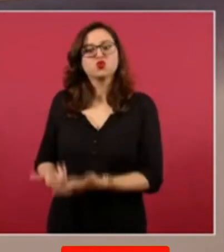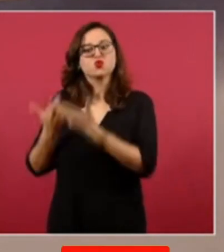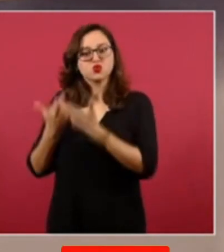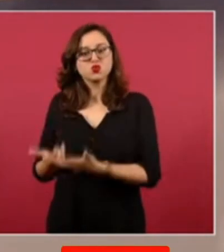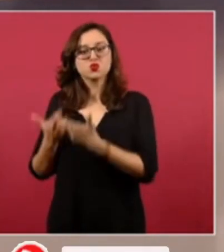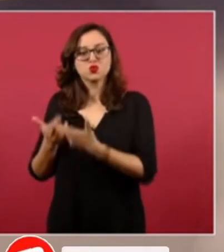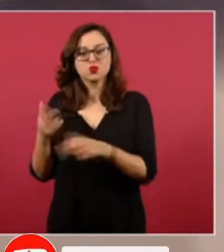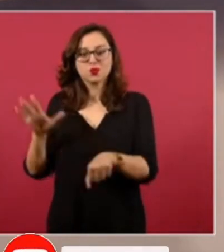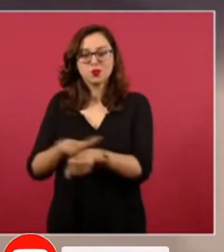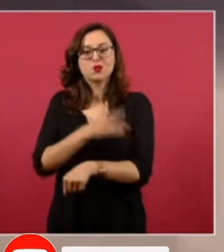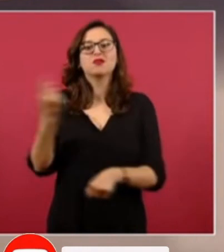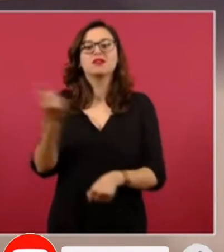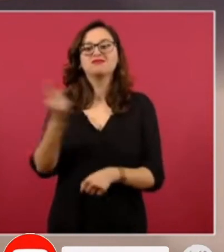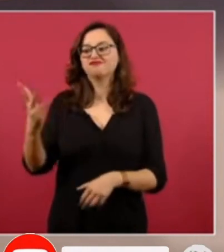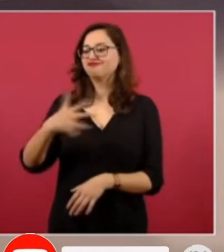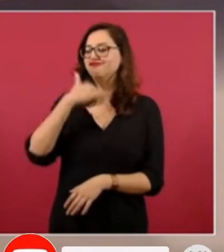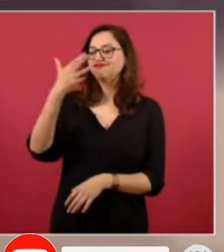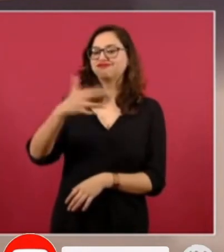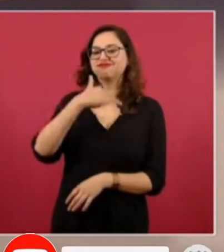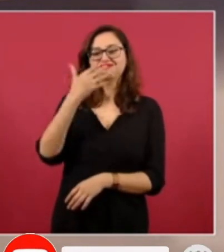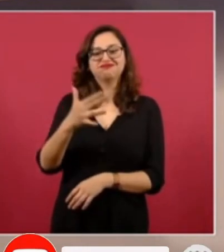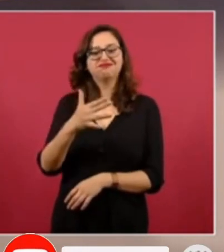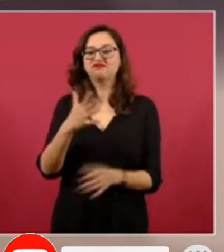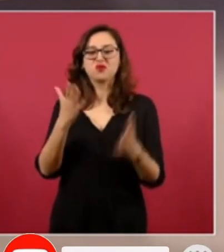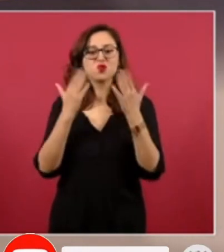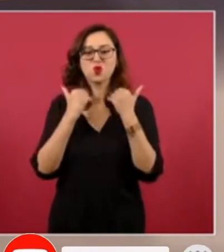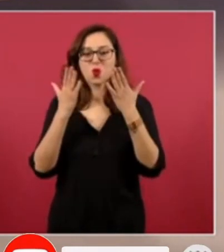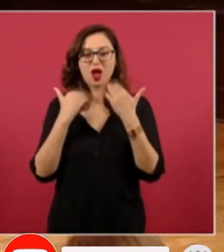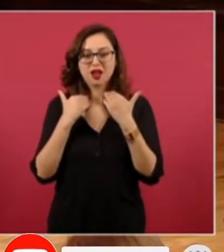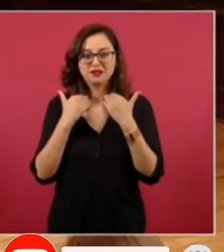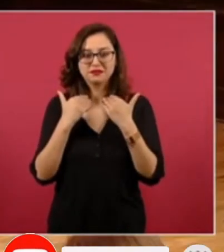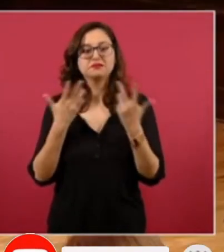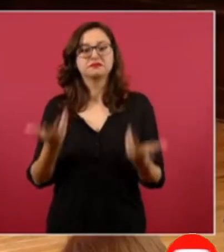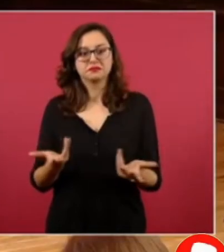porque no hay corrupción y no hay impunidad.